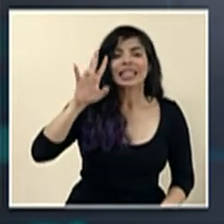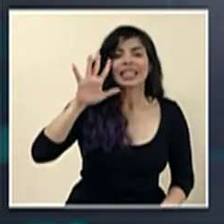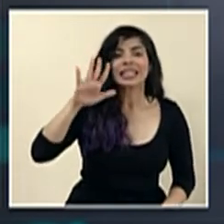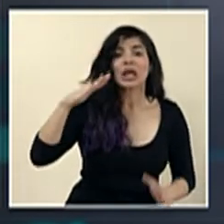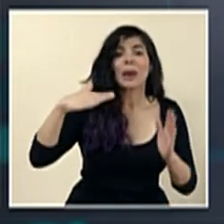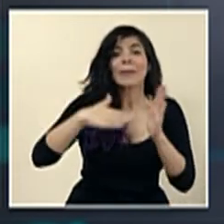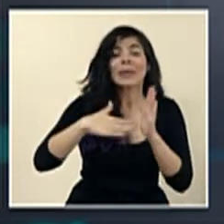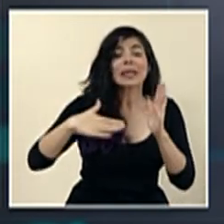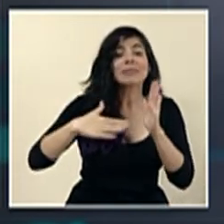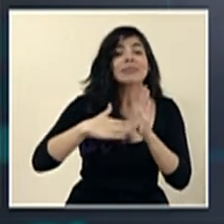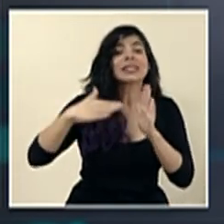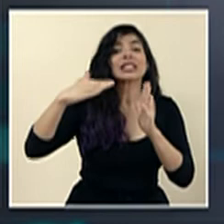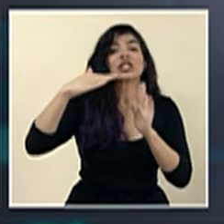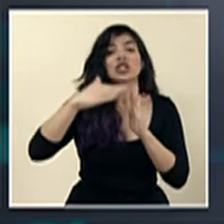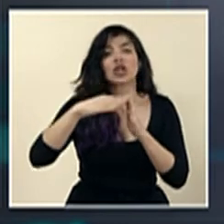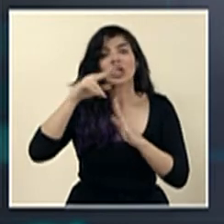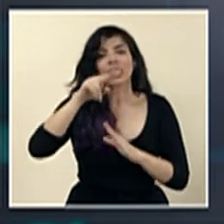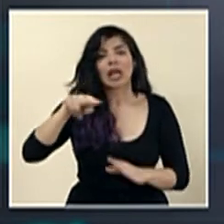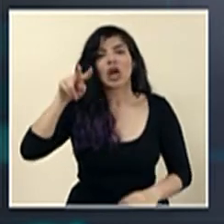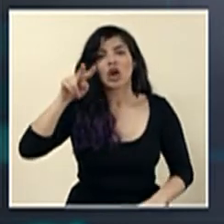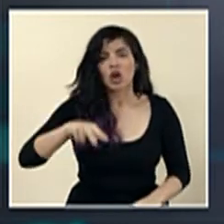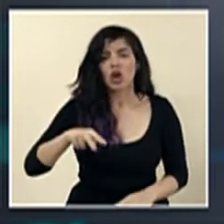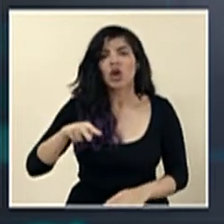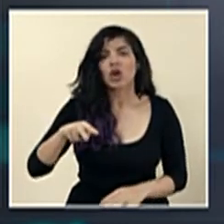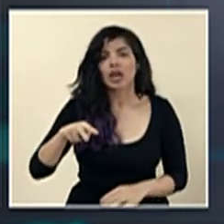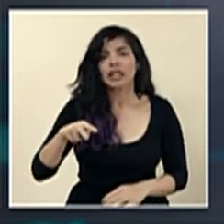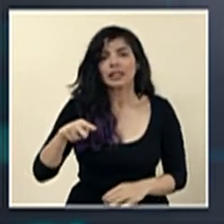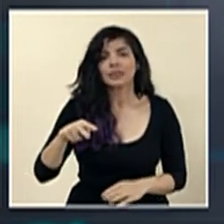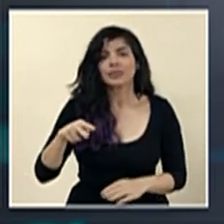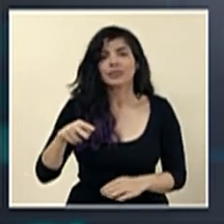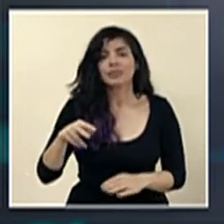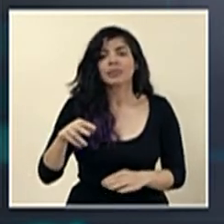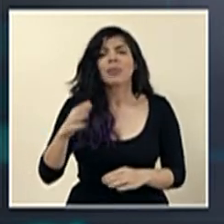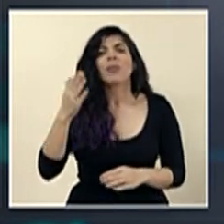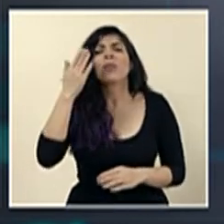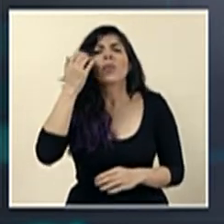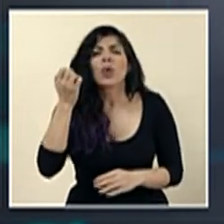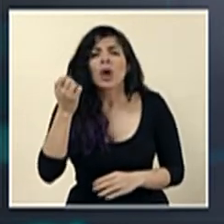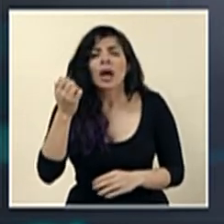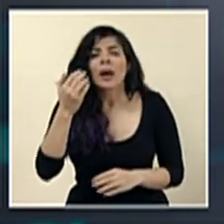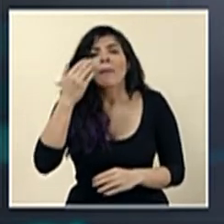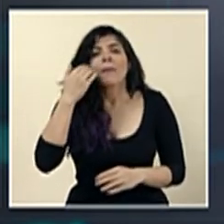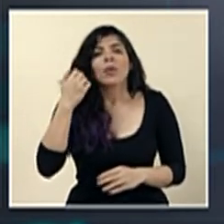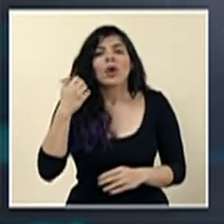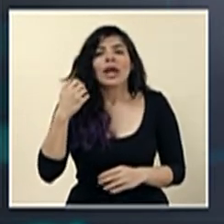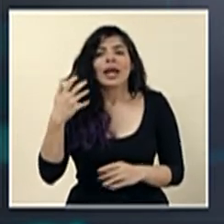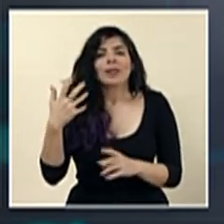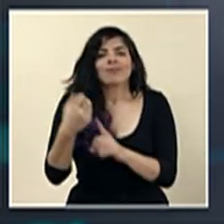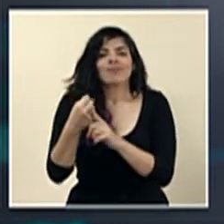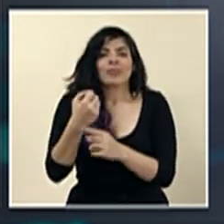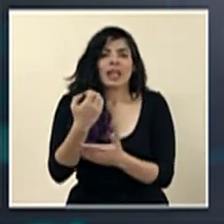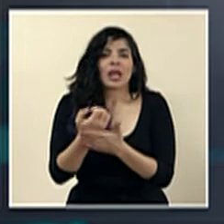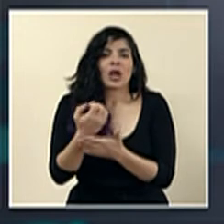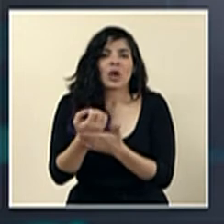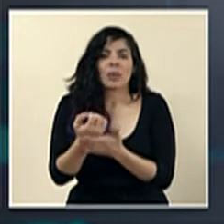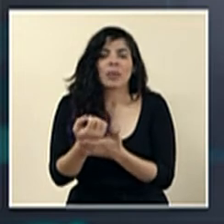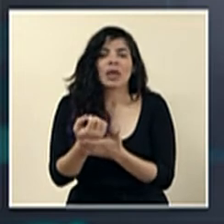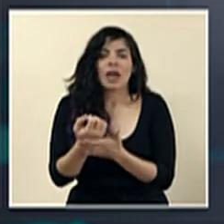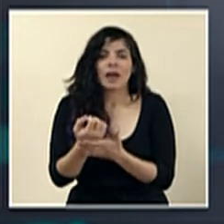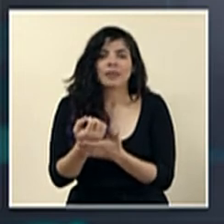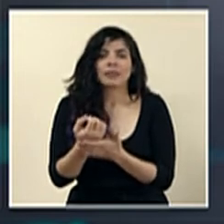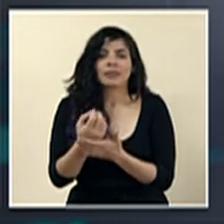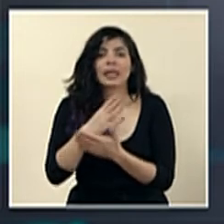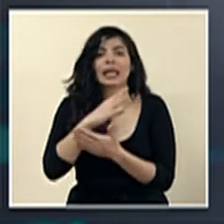975,000 millones de colones, simplemente por la contracción de la economía y